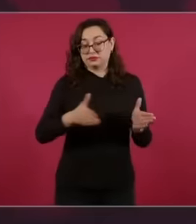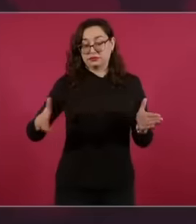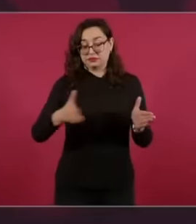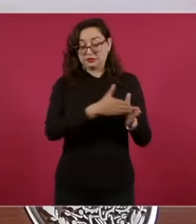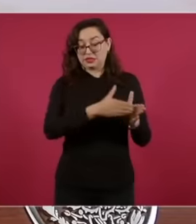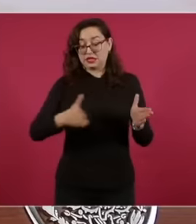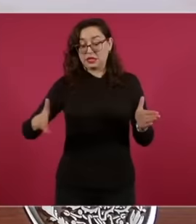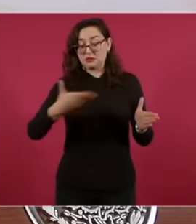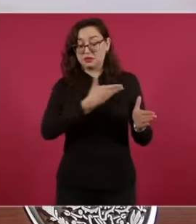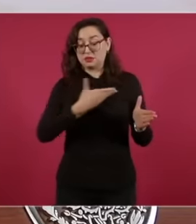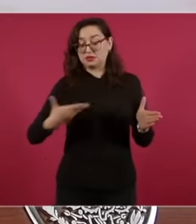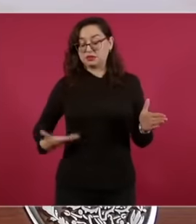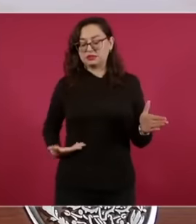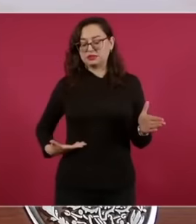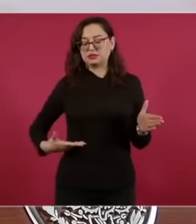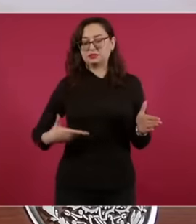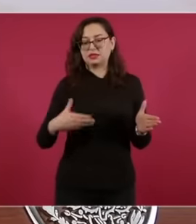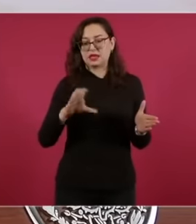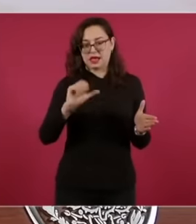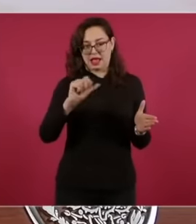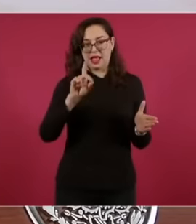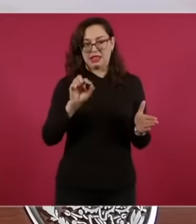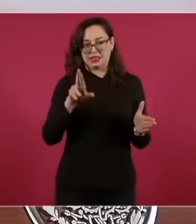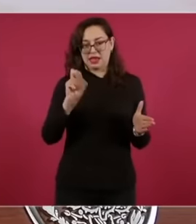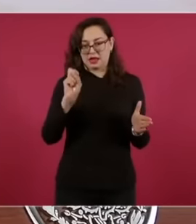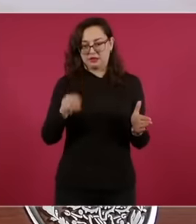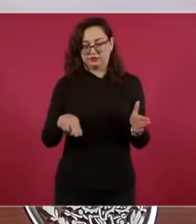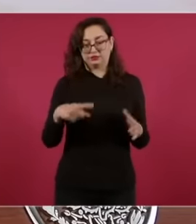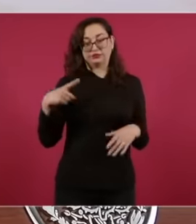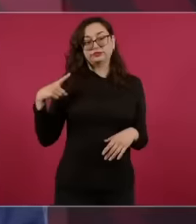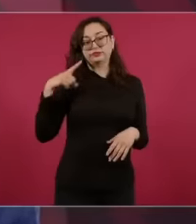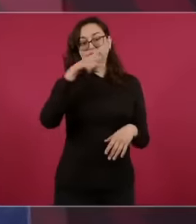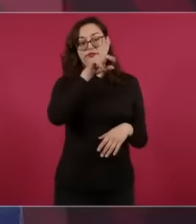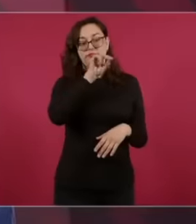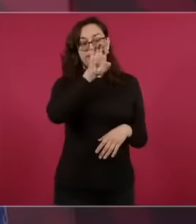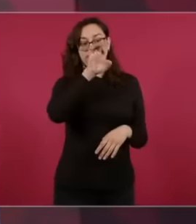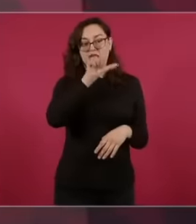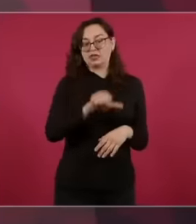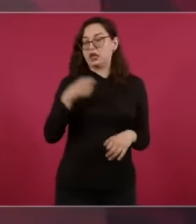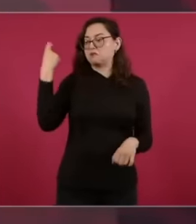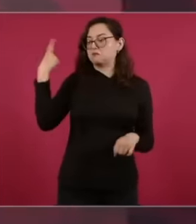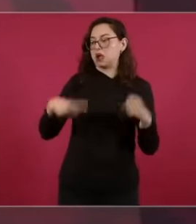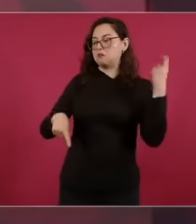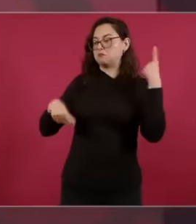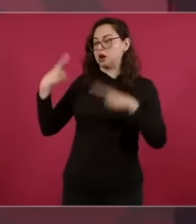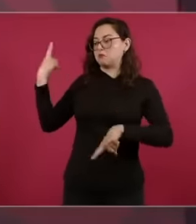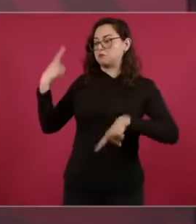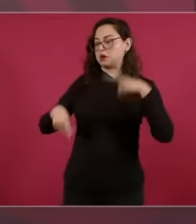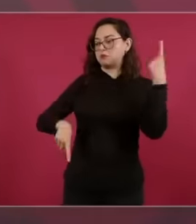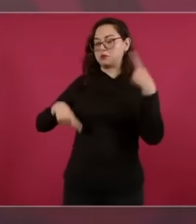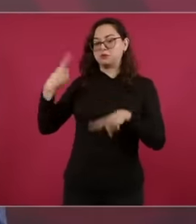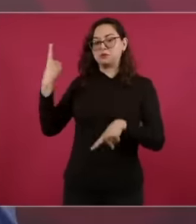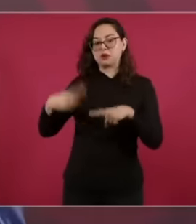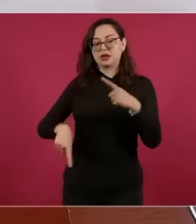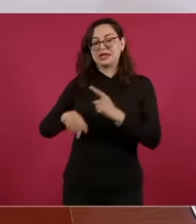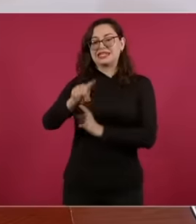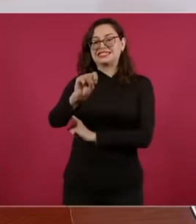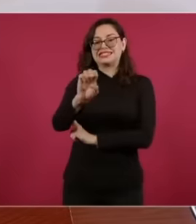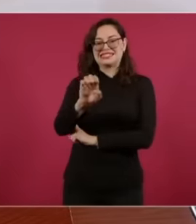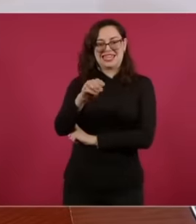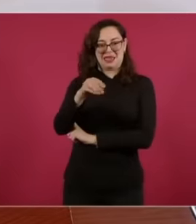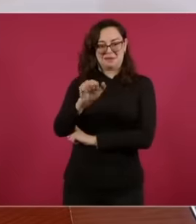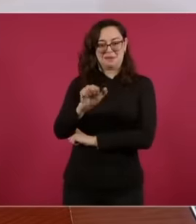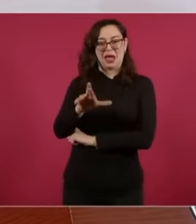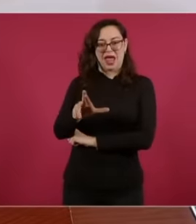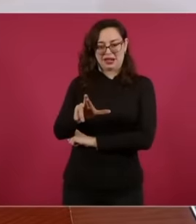de WikiLeaks que ellos desde la embajada daban órdenes a la Secretaría de Marina